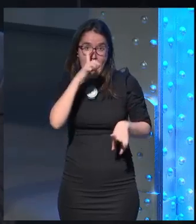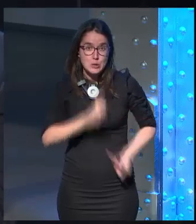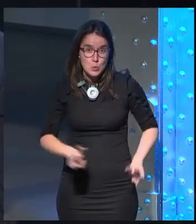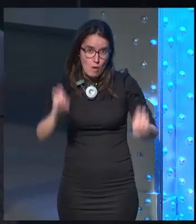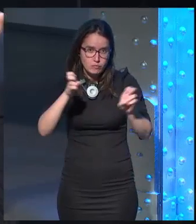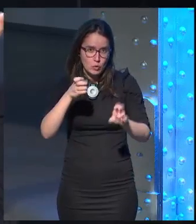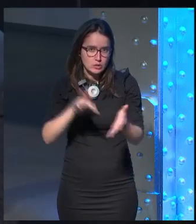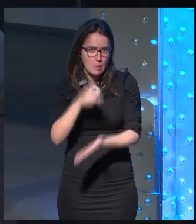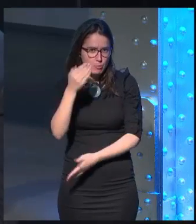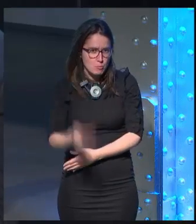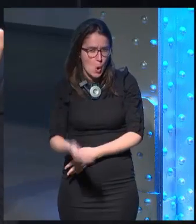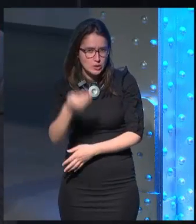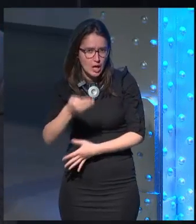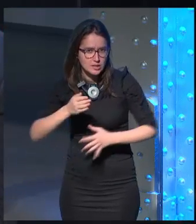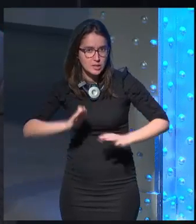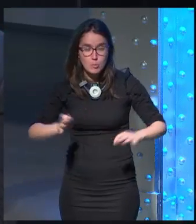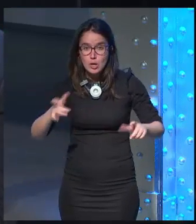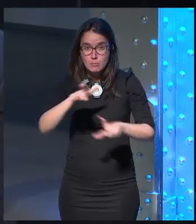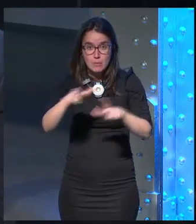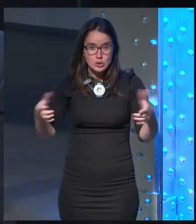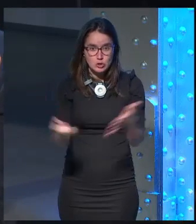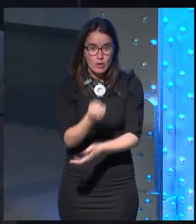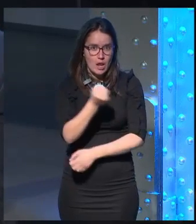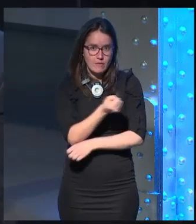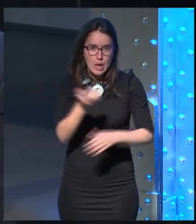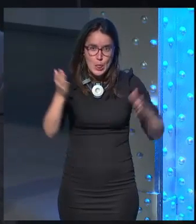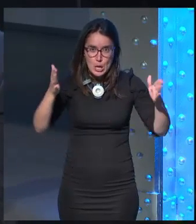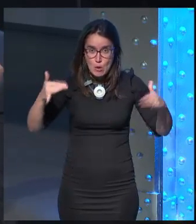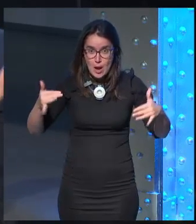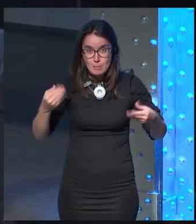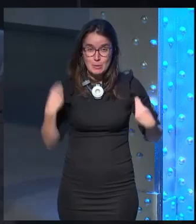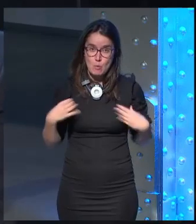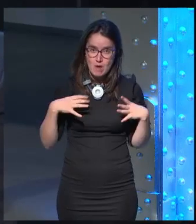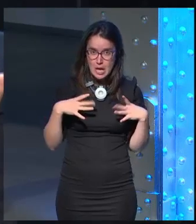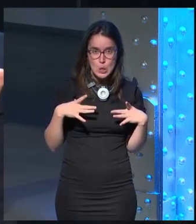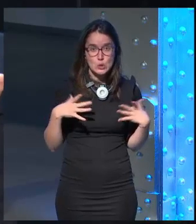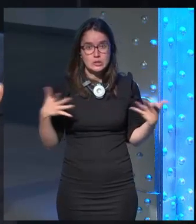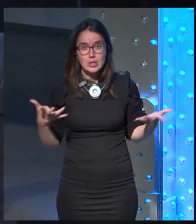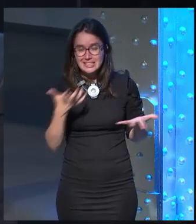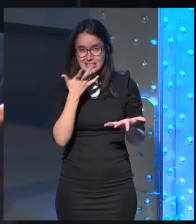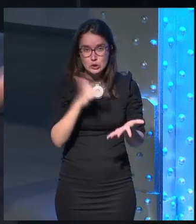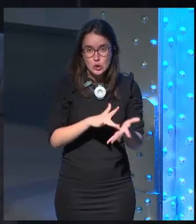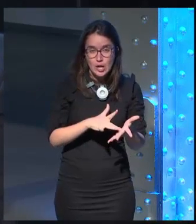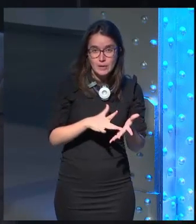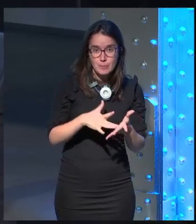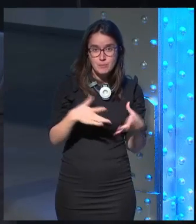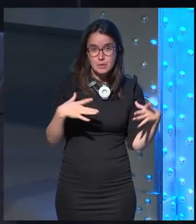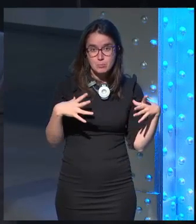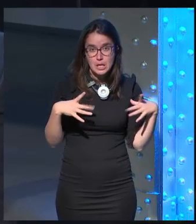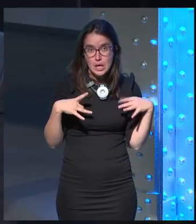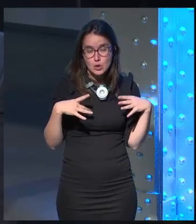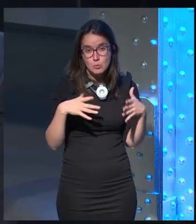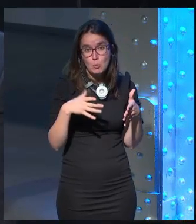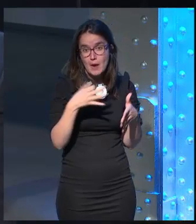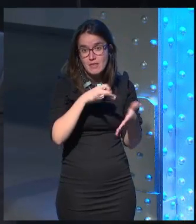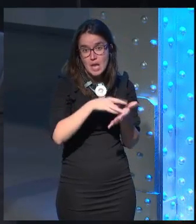día importante porque no todo el mundo tiene Navidad como vacaciones. Entonces, si lo tienes, pues no tiene por qué ser el